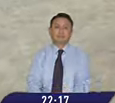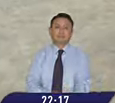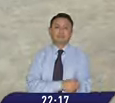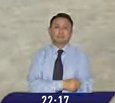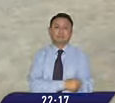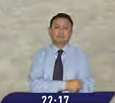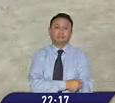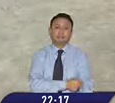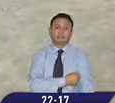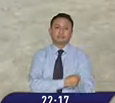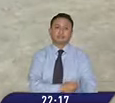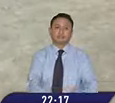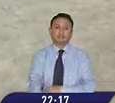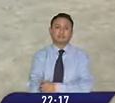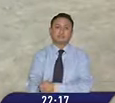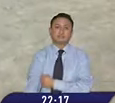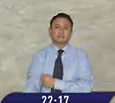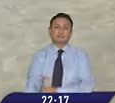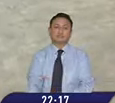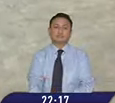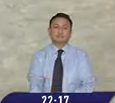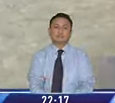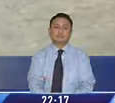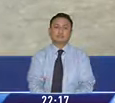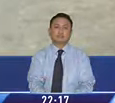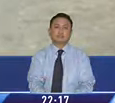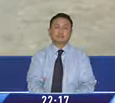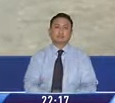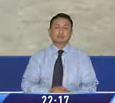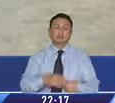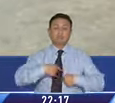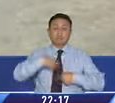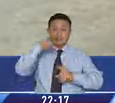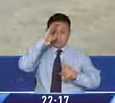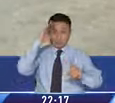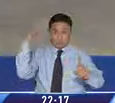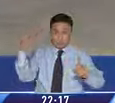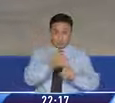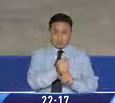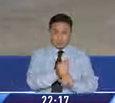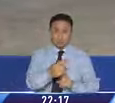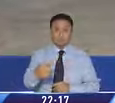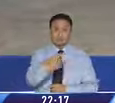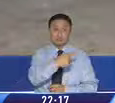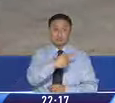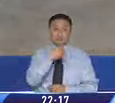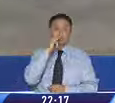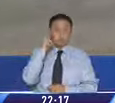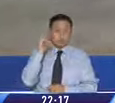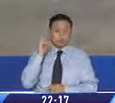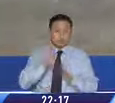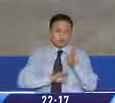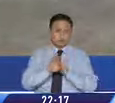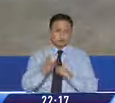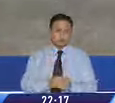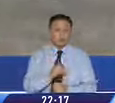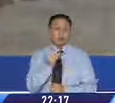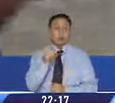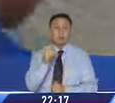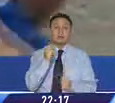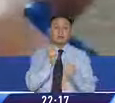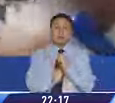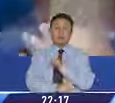todos nosotros es sacar a los niños de la calle, buscarle una válvula de escape por medio del fútbol, muchachos. ¿Qué no le gusta el fútbol? El sueño y el objetivo de este joven entrenador de